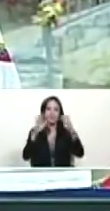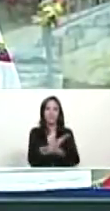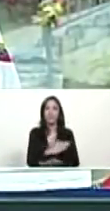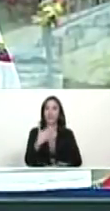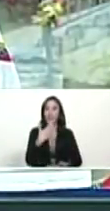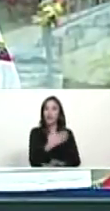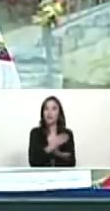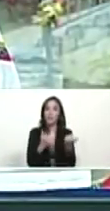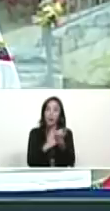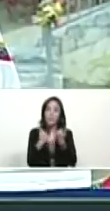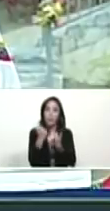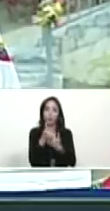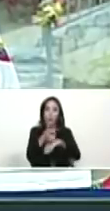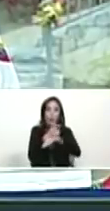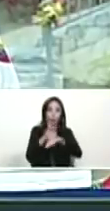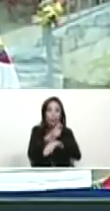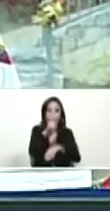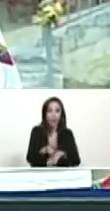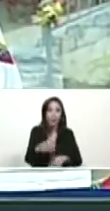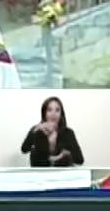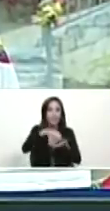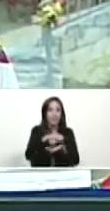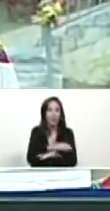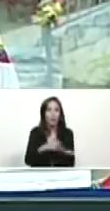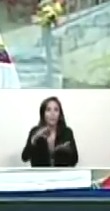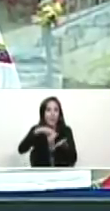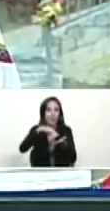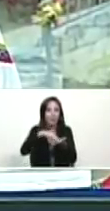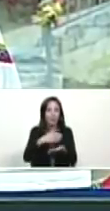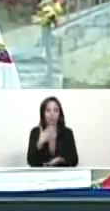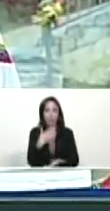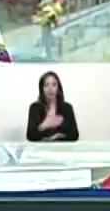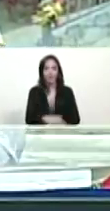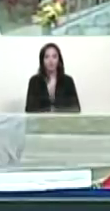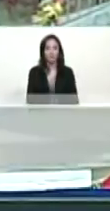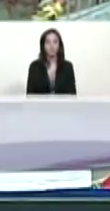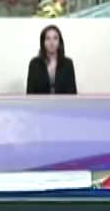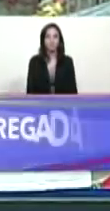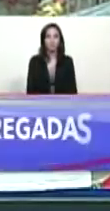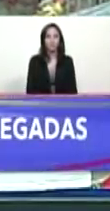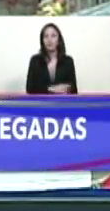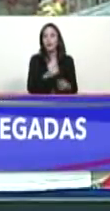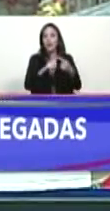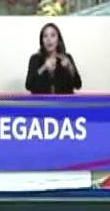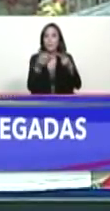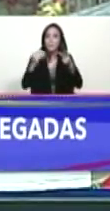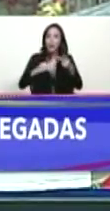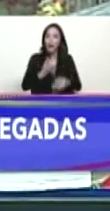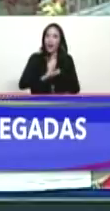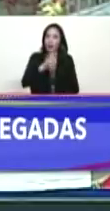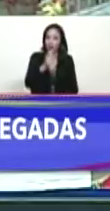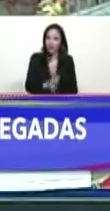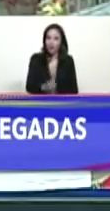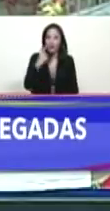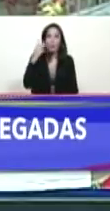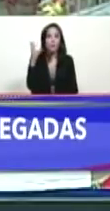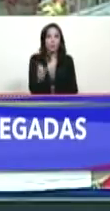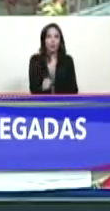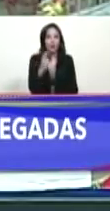compañero gobernador del estado Miranda. Y a Pepe Rangel, alcalde de